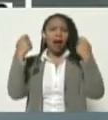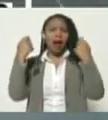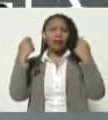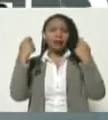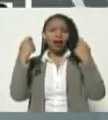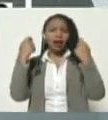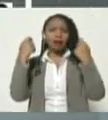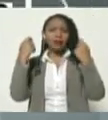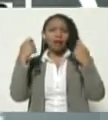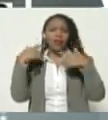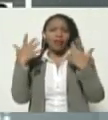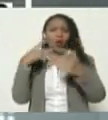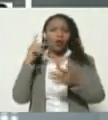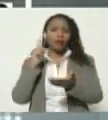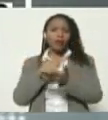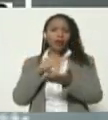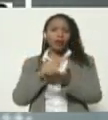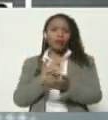austera, pero que llegue.